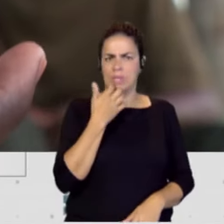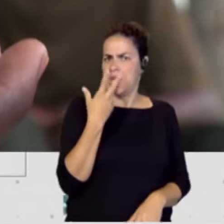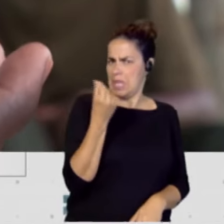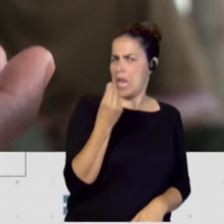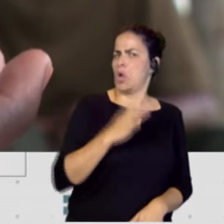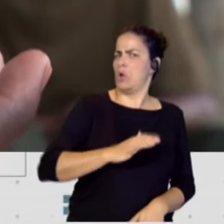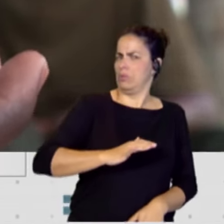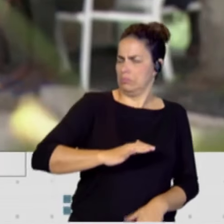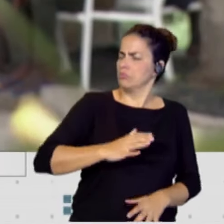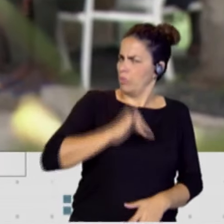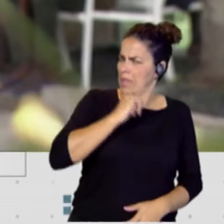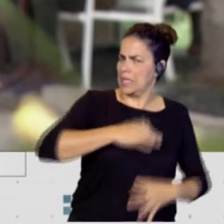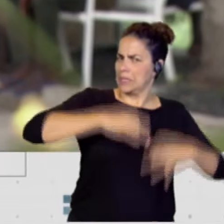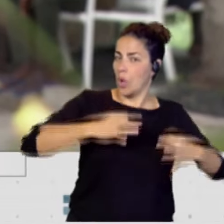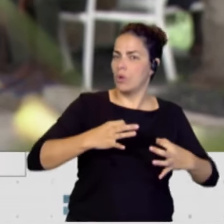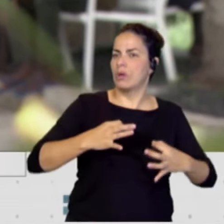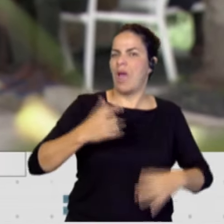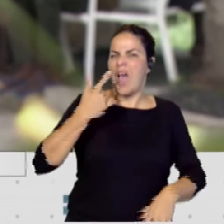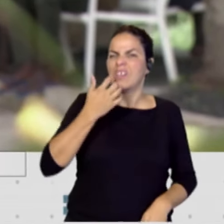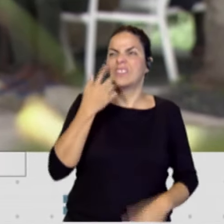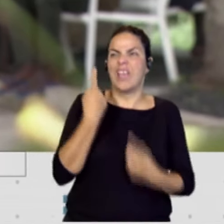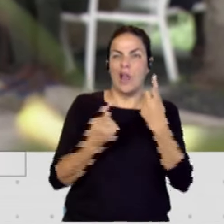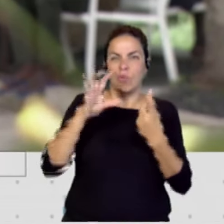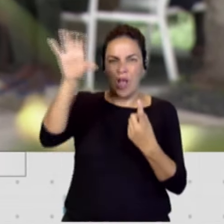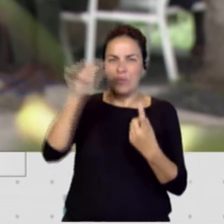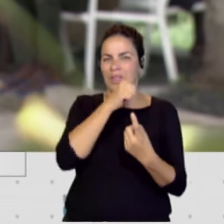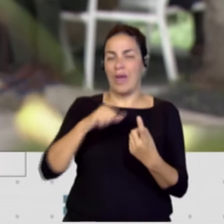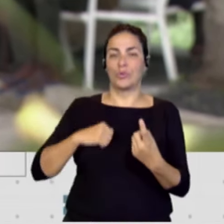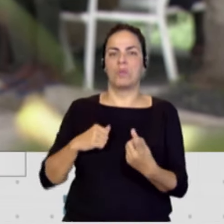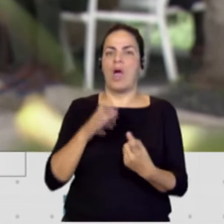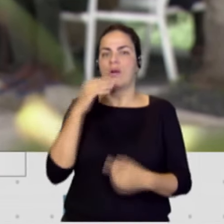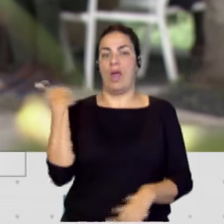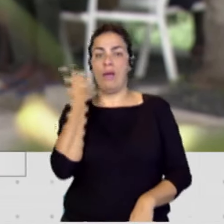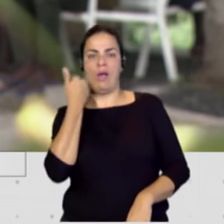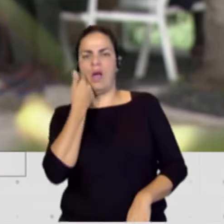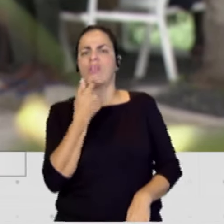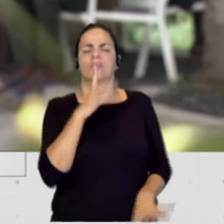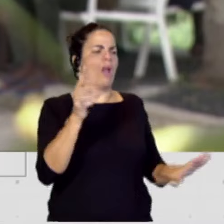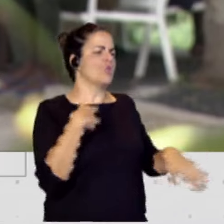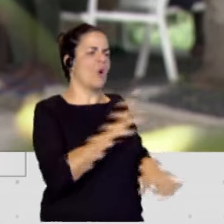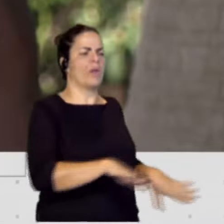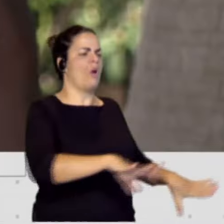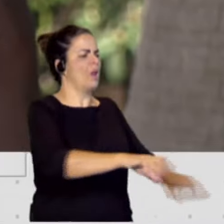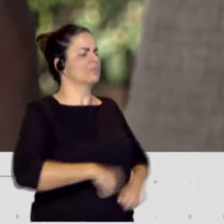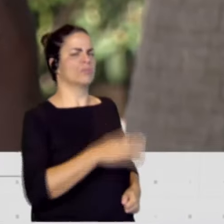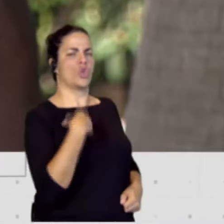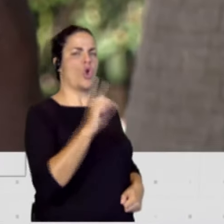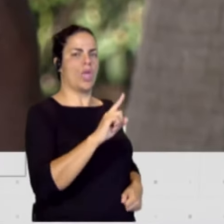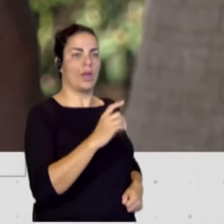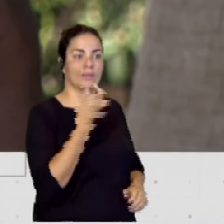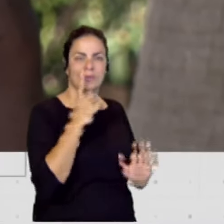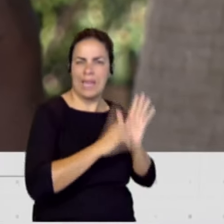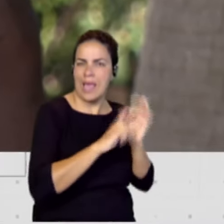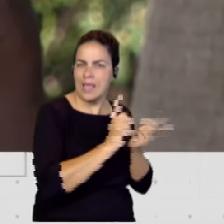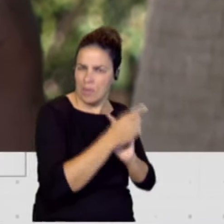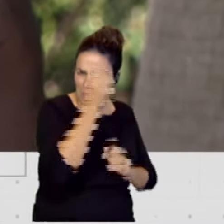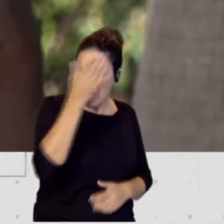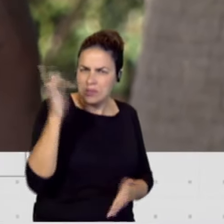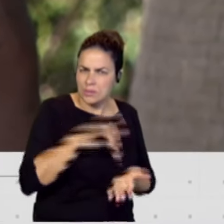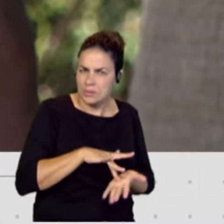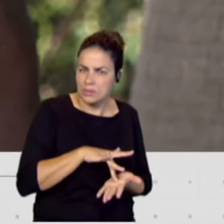alguna comunidad que tenga la cara por decirlo de alguna manera de decir no yo no quiero acoger a los menores si se cambia la ley bueno para esto está